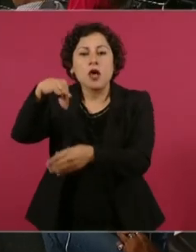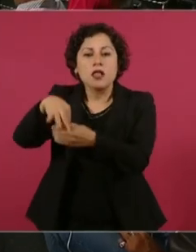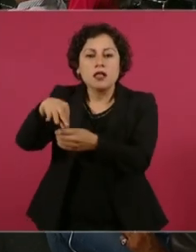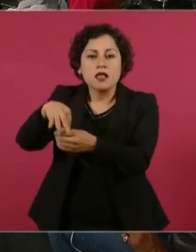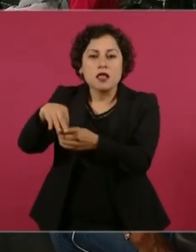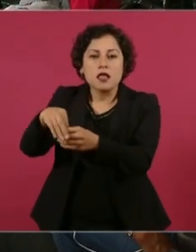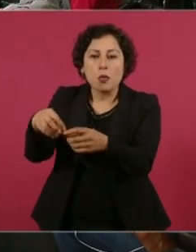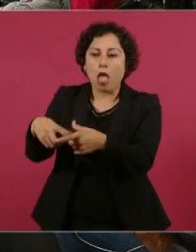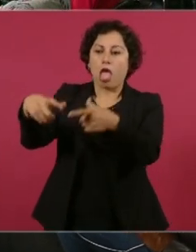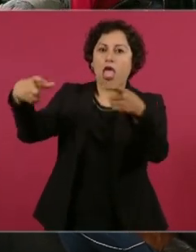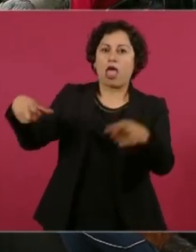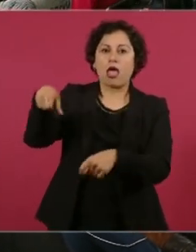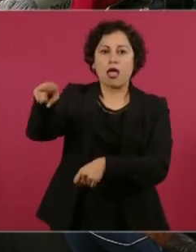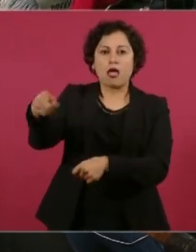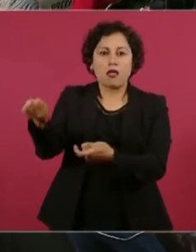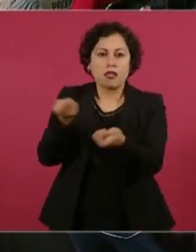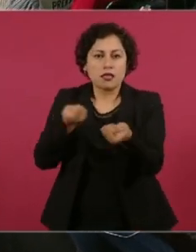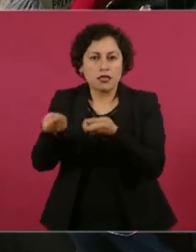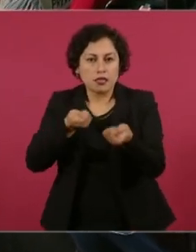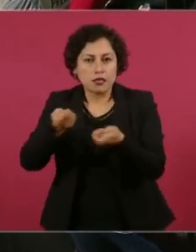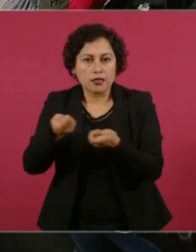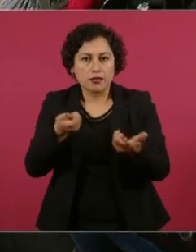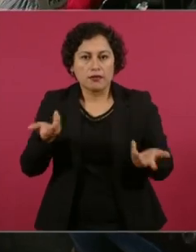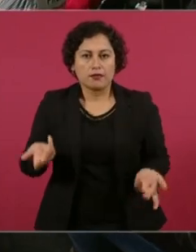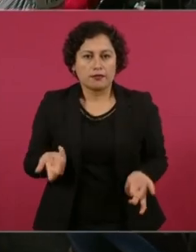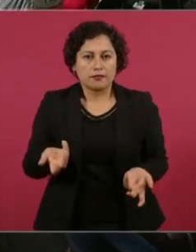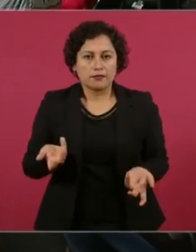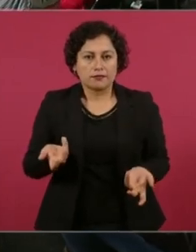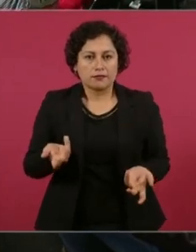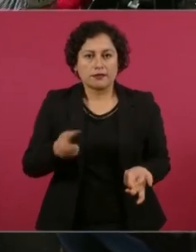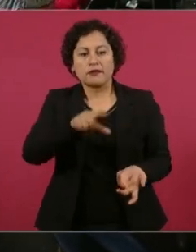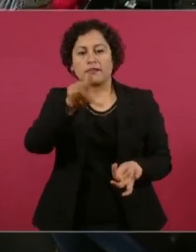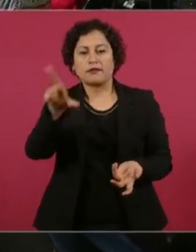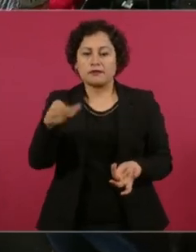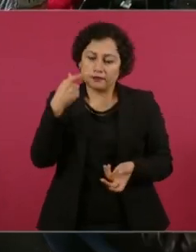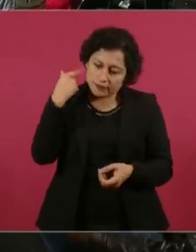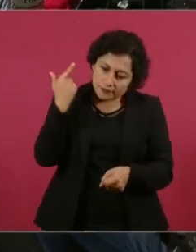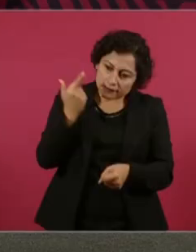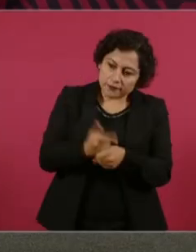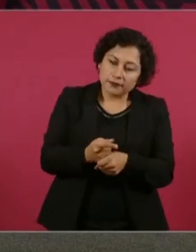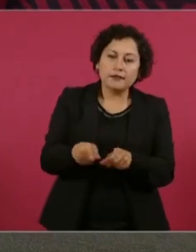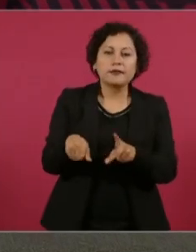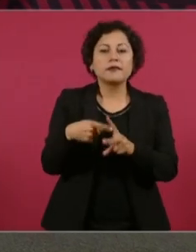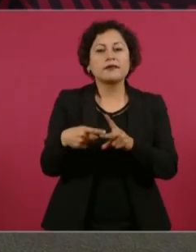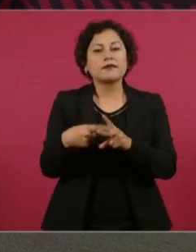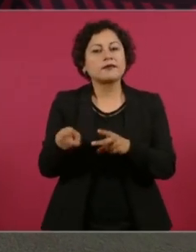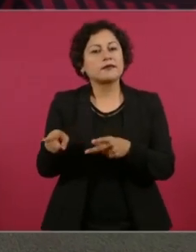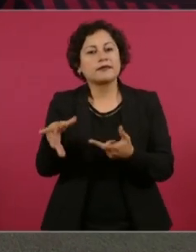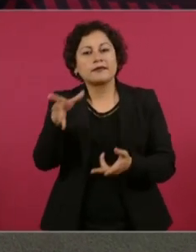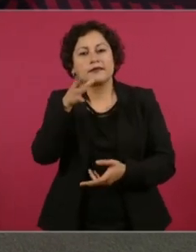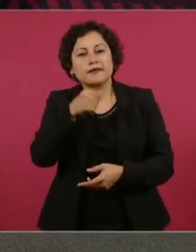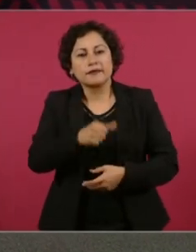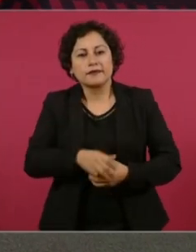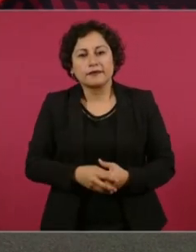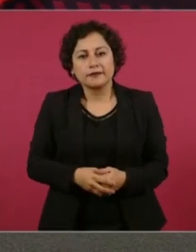No les dio, eso no da, ahora menos.